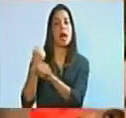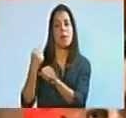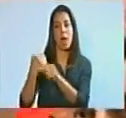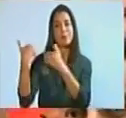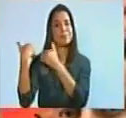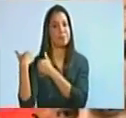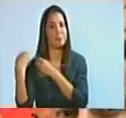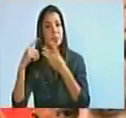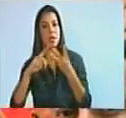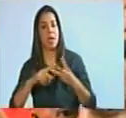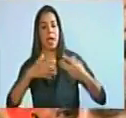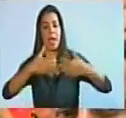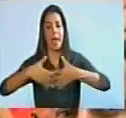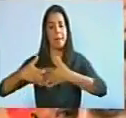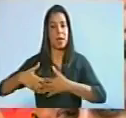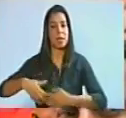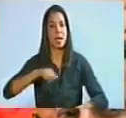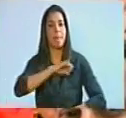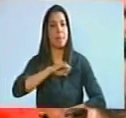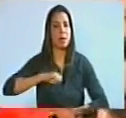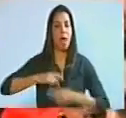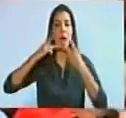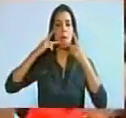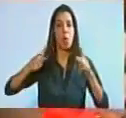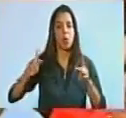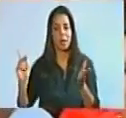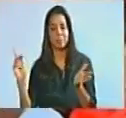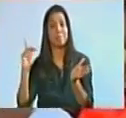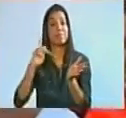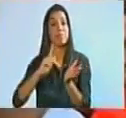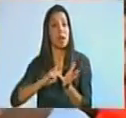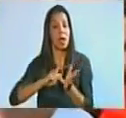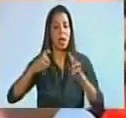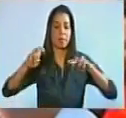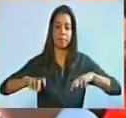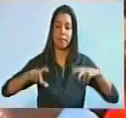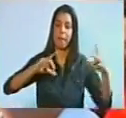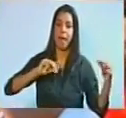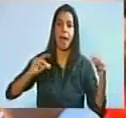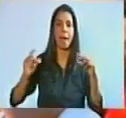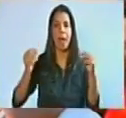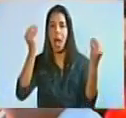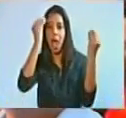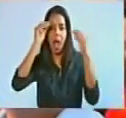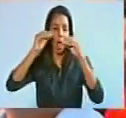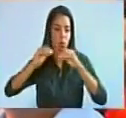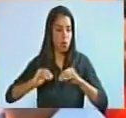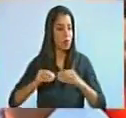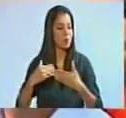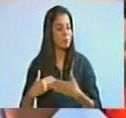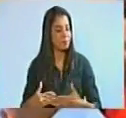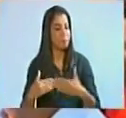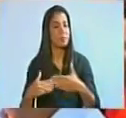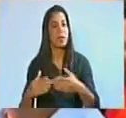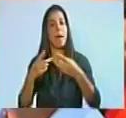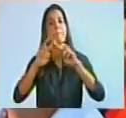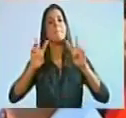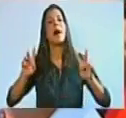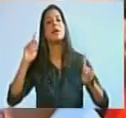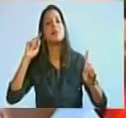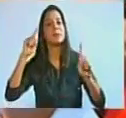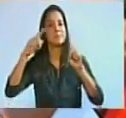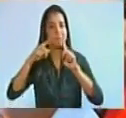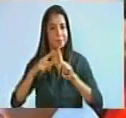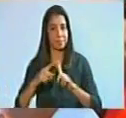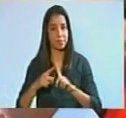público, el sector privado, va a ser un constante diálogo para nosotros, para la paz. Queremos